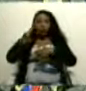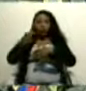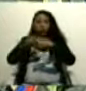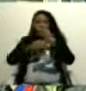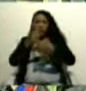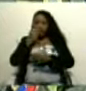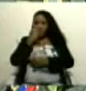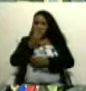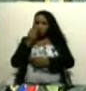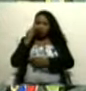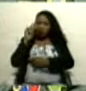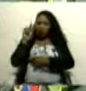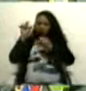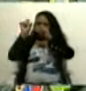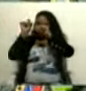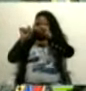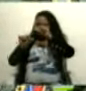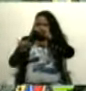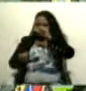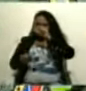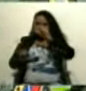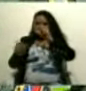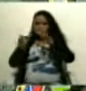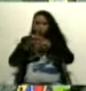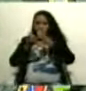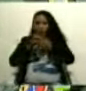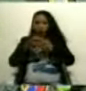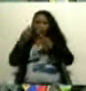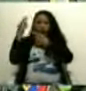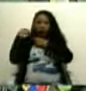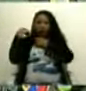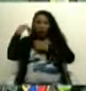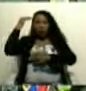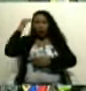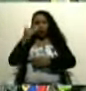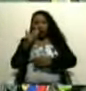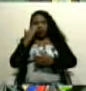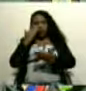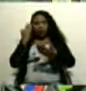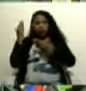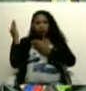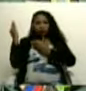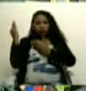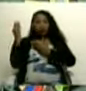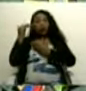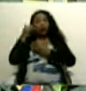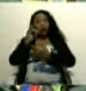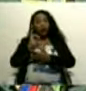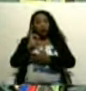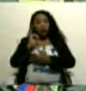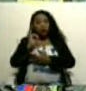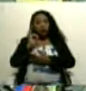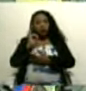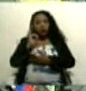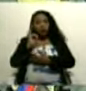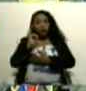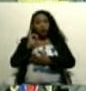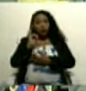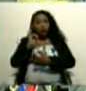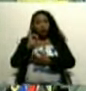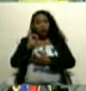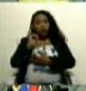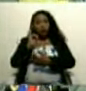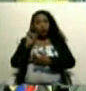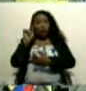visita antidroga por parte del Comando Nacional Antidroga de la Guardia Nacional Bolivariana y que se presume que realizó un transbordo de